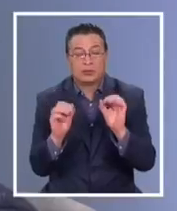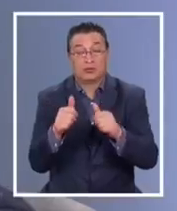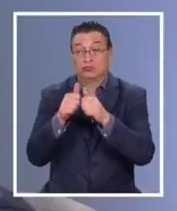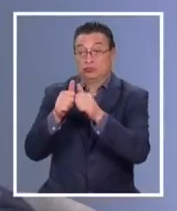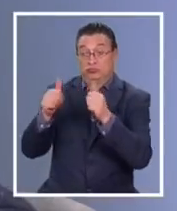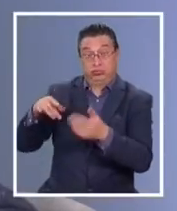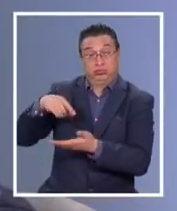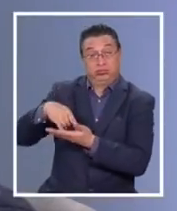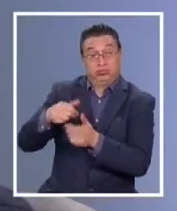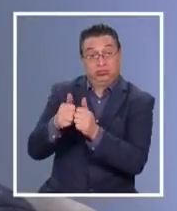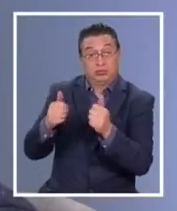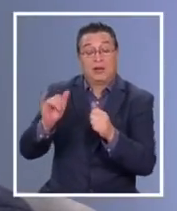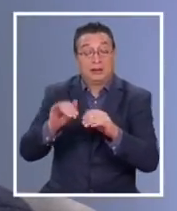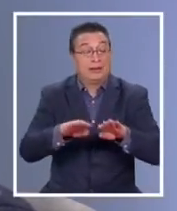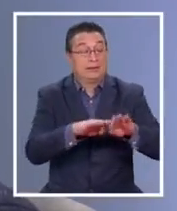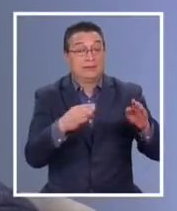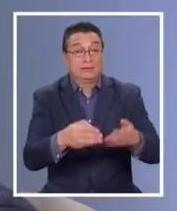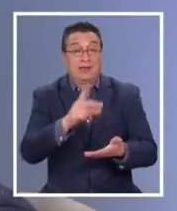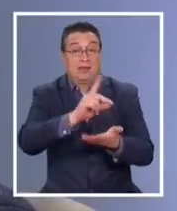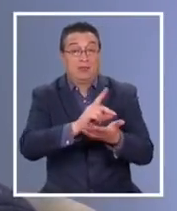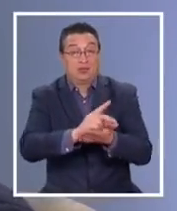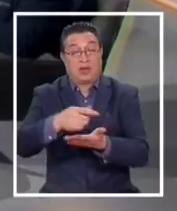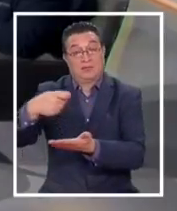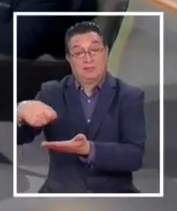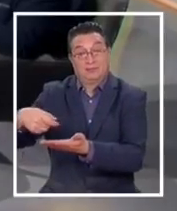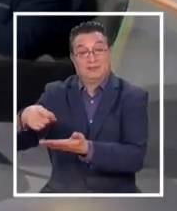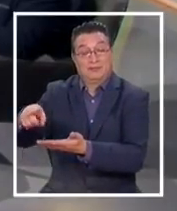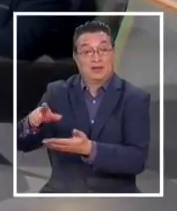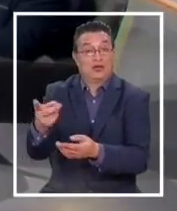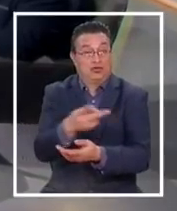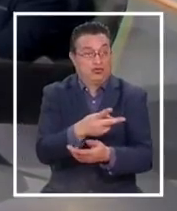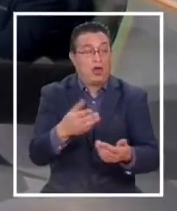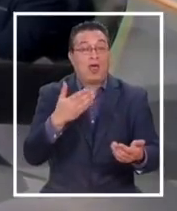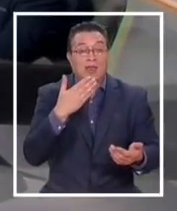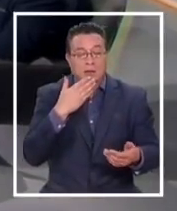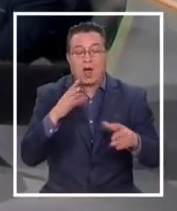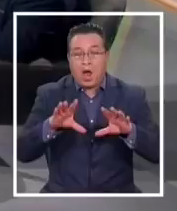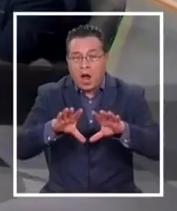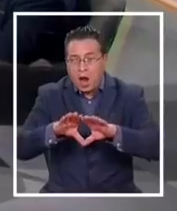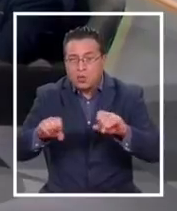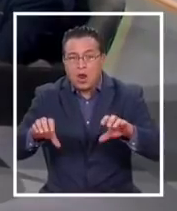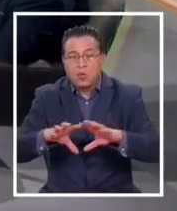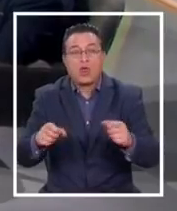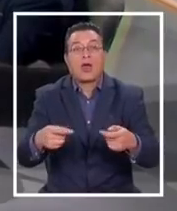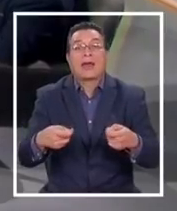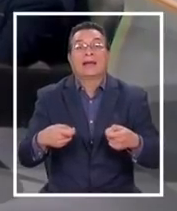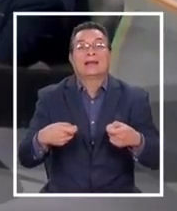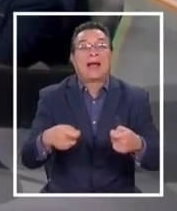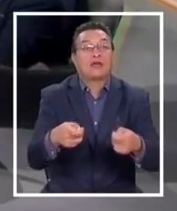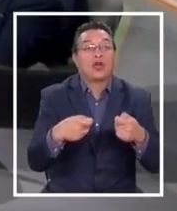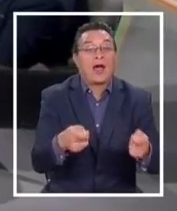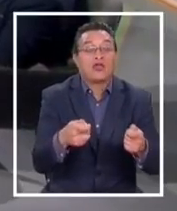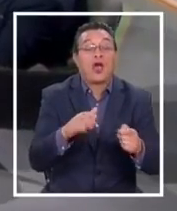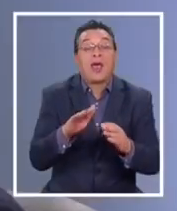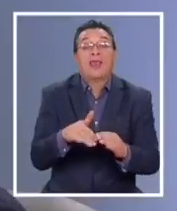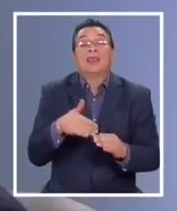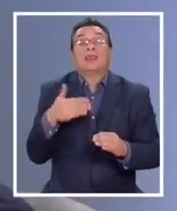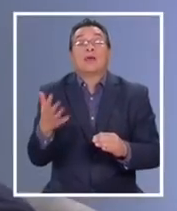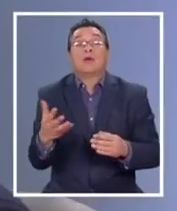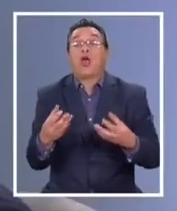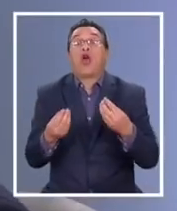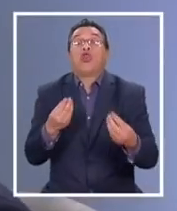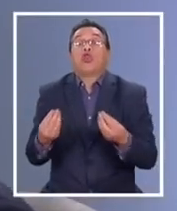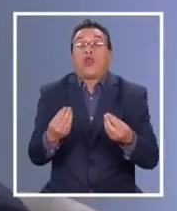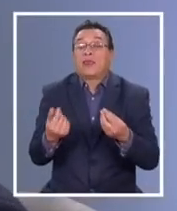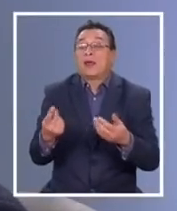Ejecutivo, sino también por ambas mesas de la Cámara y del Senado, en términos de primero pongámonos de acuerdo en el gasto y después veamos qué salimos a